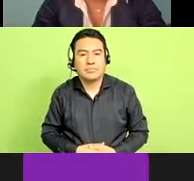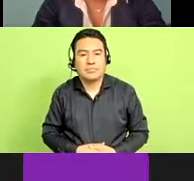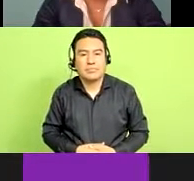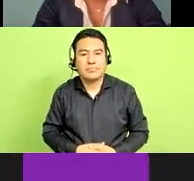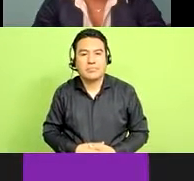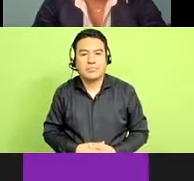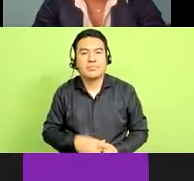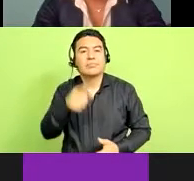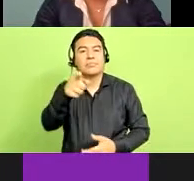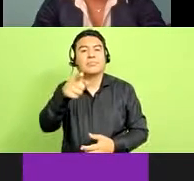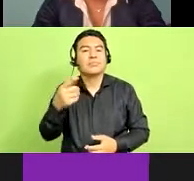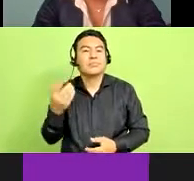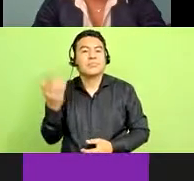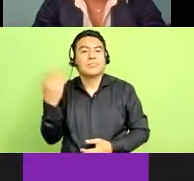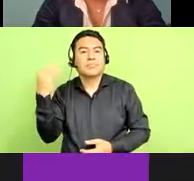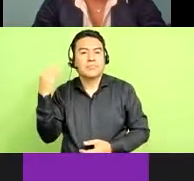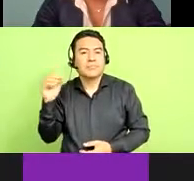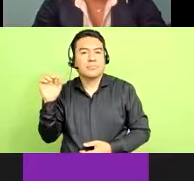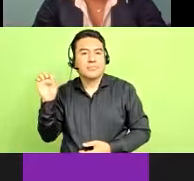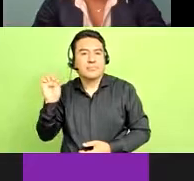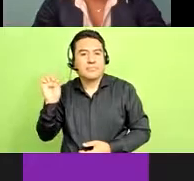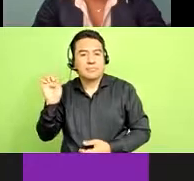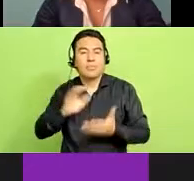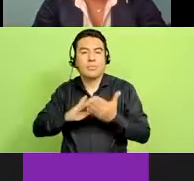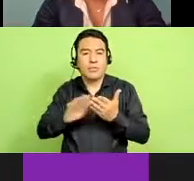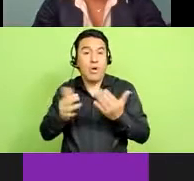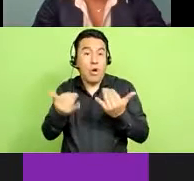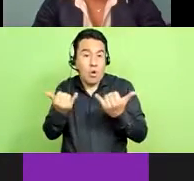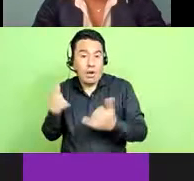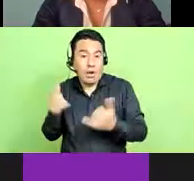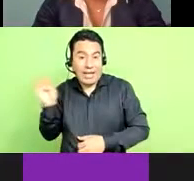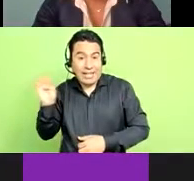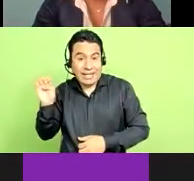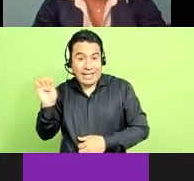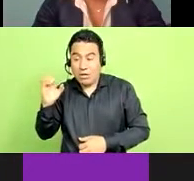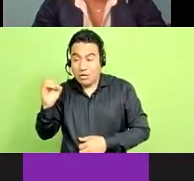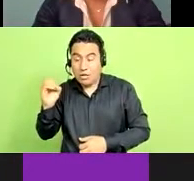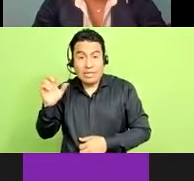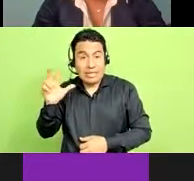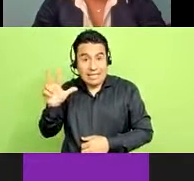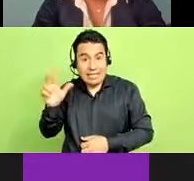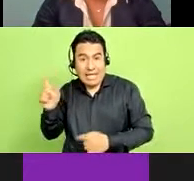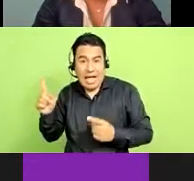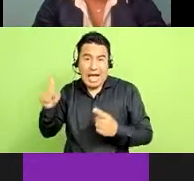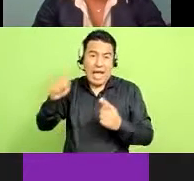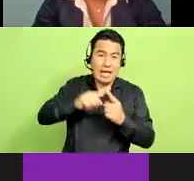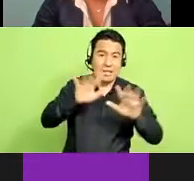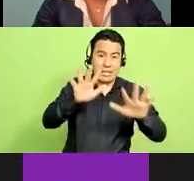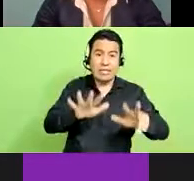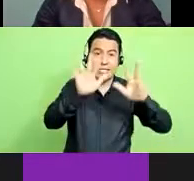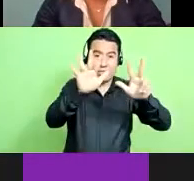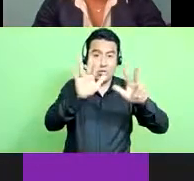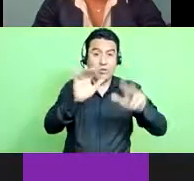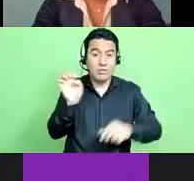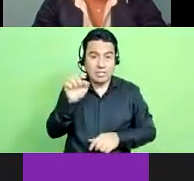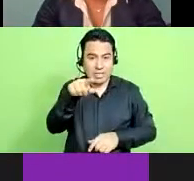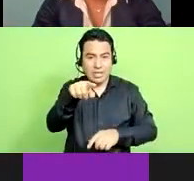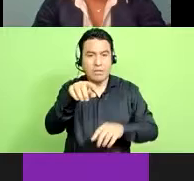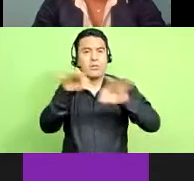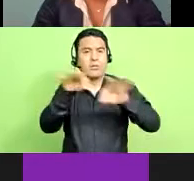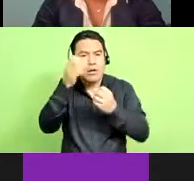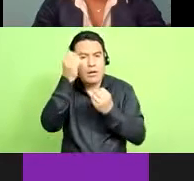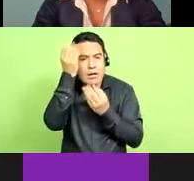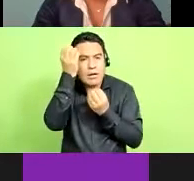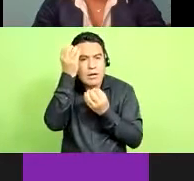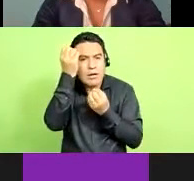2022 al 18 enero del presente año el objetivo de esta etapa es brindar información